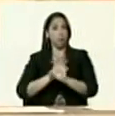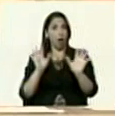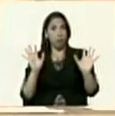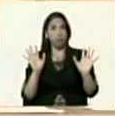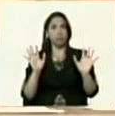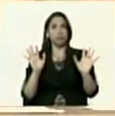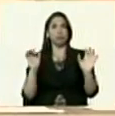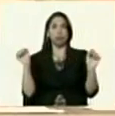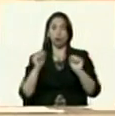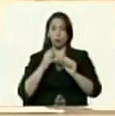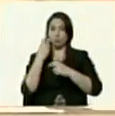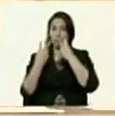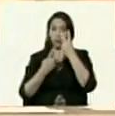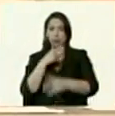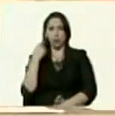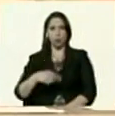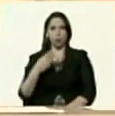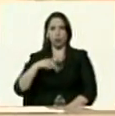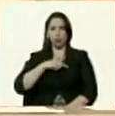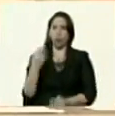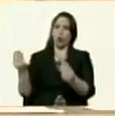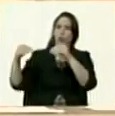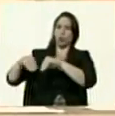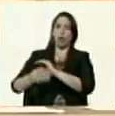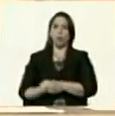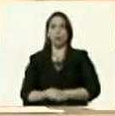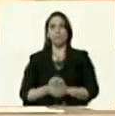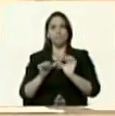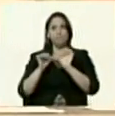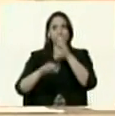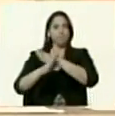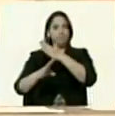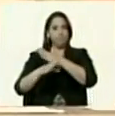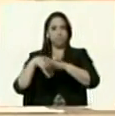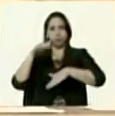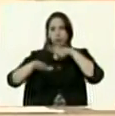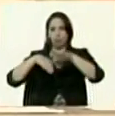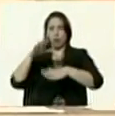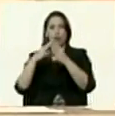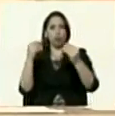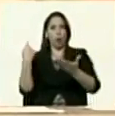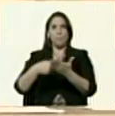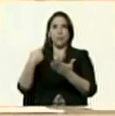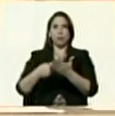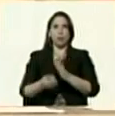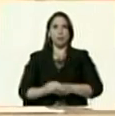en la visita a Rusia hemos acordado seguir avanzando en todas las inversiones